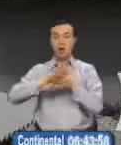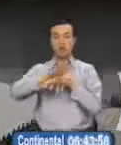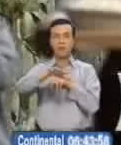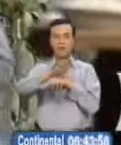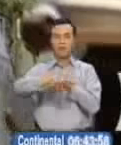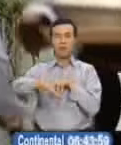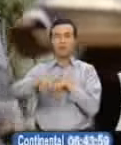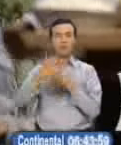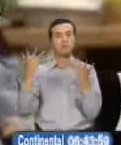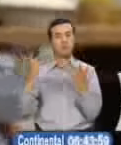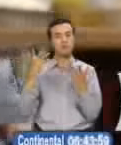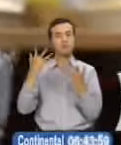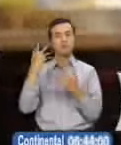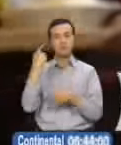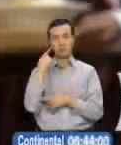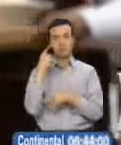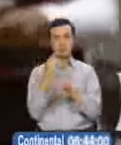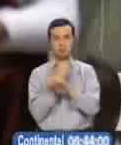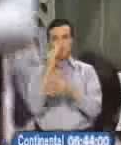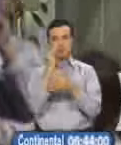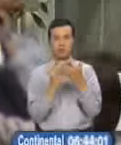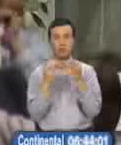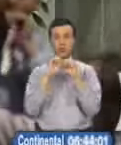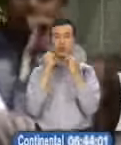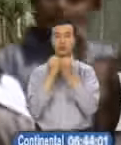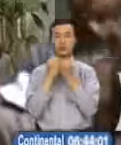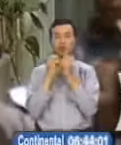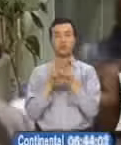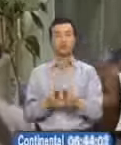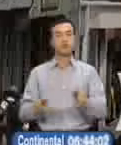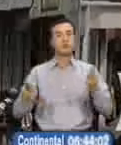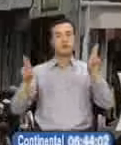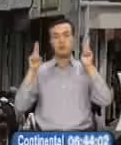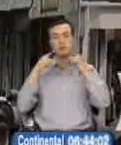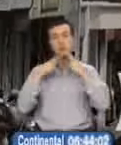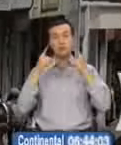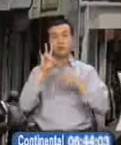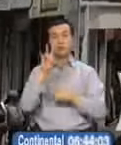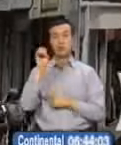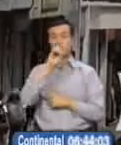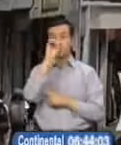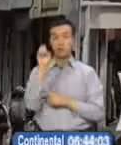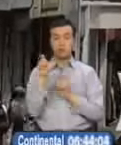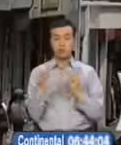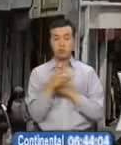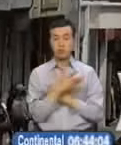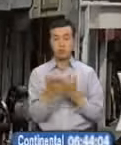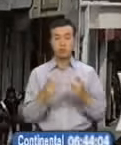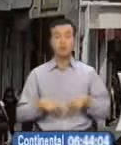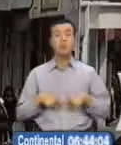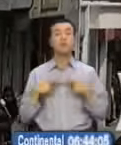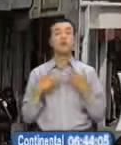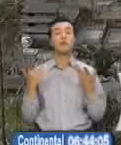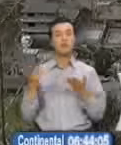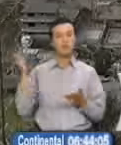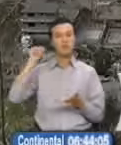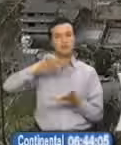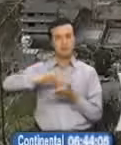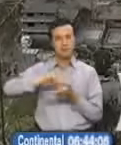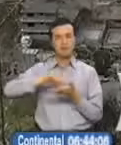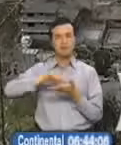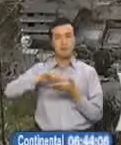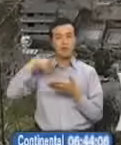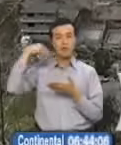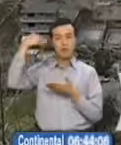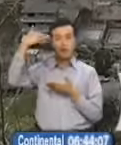rural. De acuerdo con cálculos realizados por la Organización de las Naciones Unidas, el 70% de la población mundial vive en ciudades, y eso